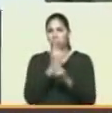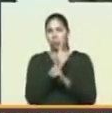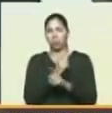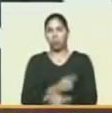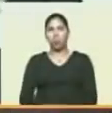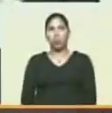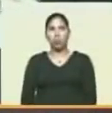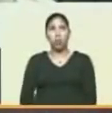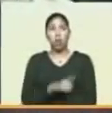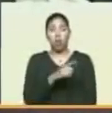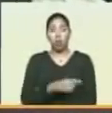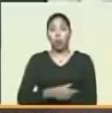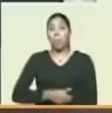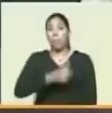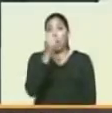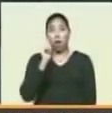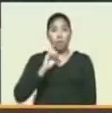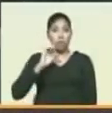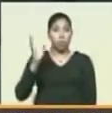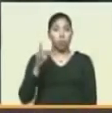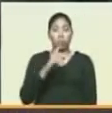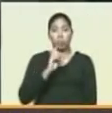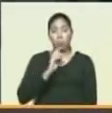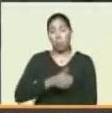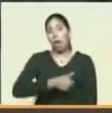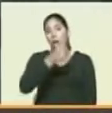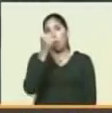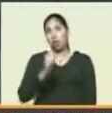más ventajas y más bondades que las que tienen nuestros productores.